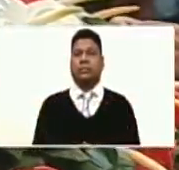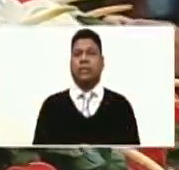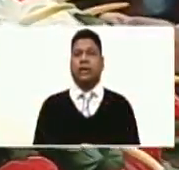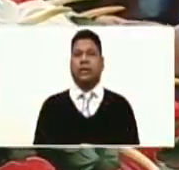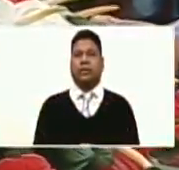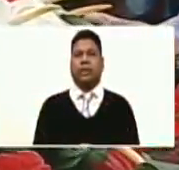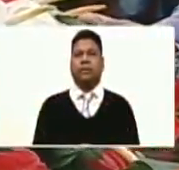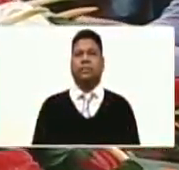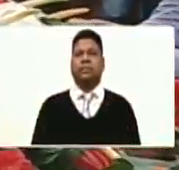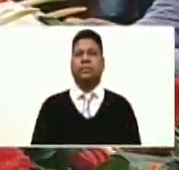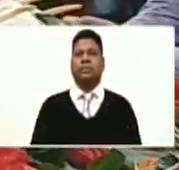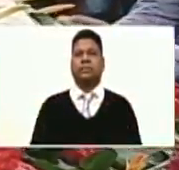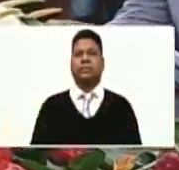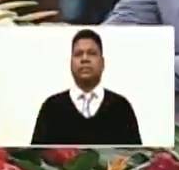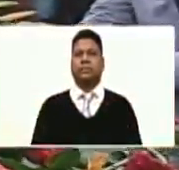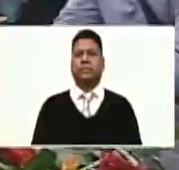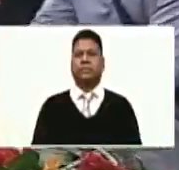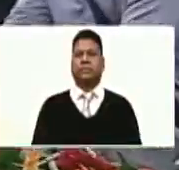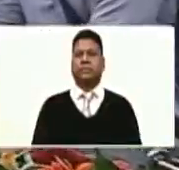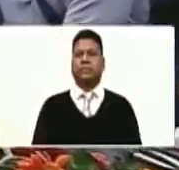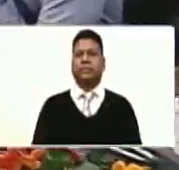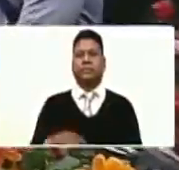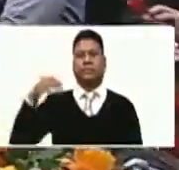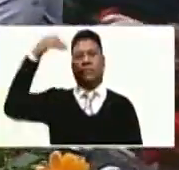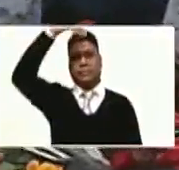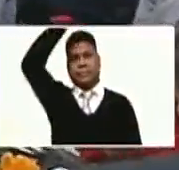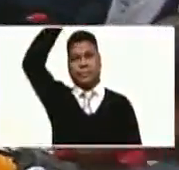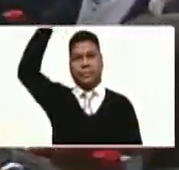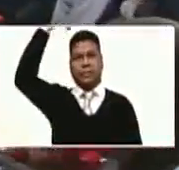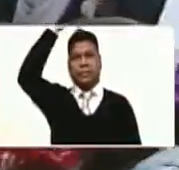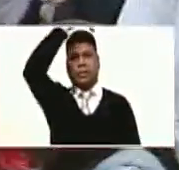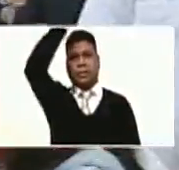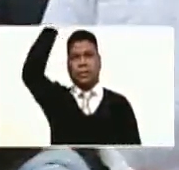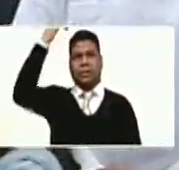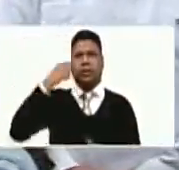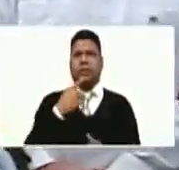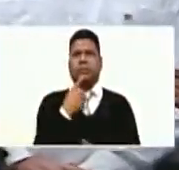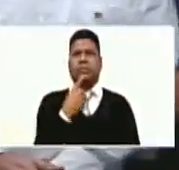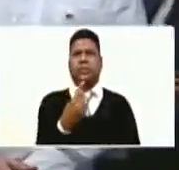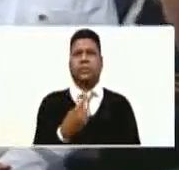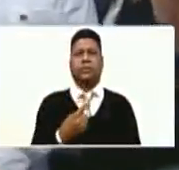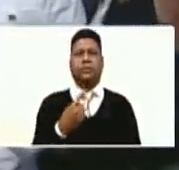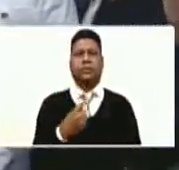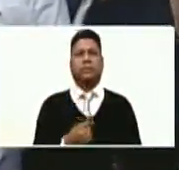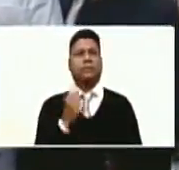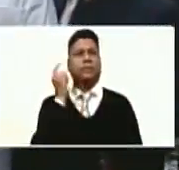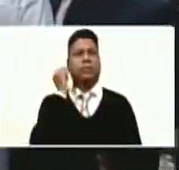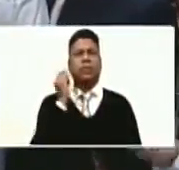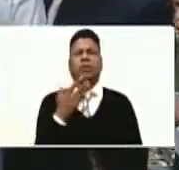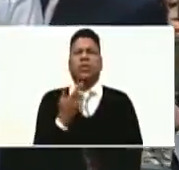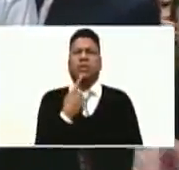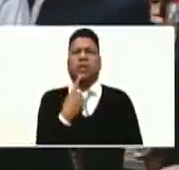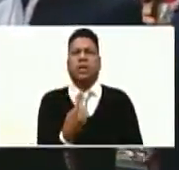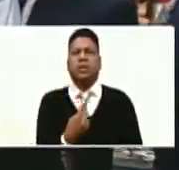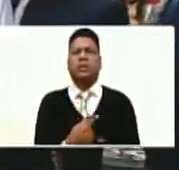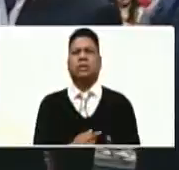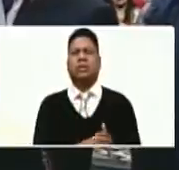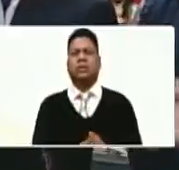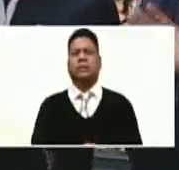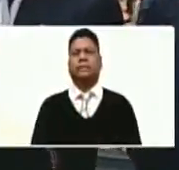Hugo Chávez. Estamos transmitiendo para todo el país. ¿Qué puede decir usted del comandante y líder de la Revolución